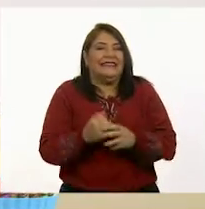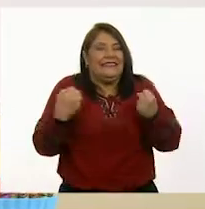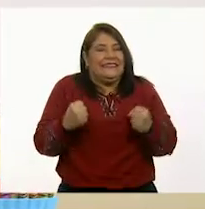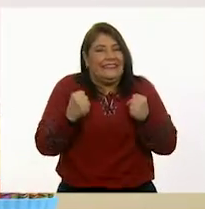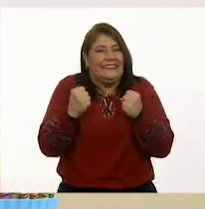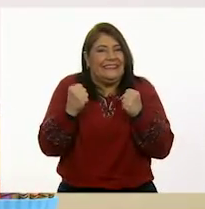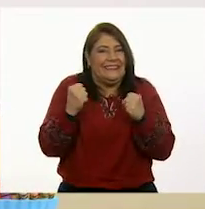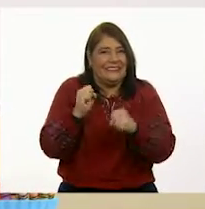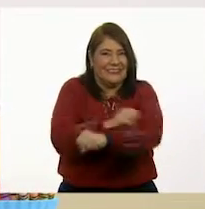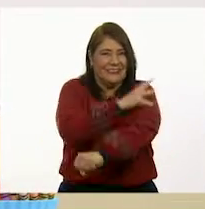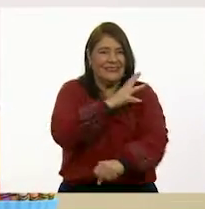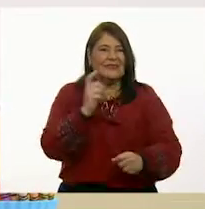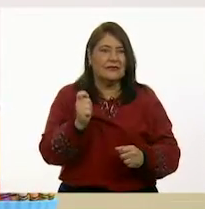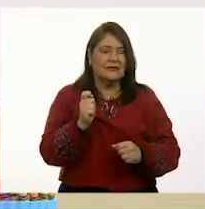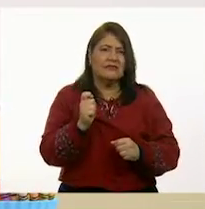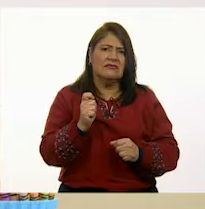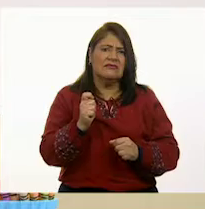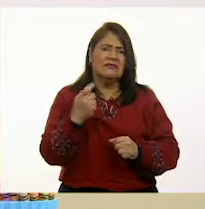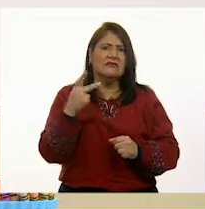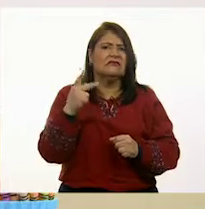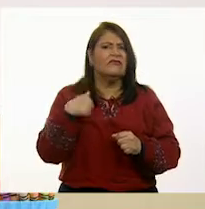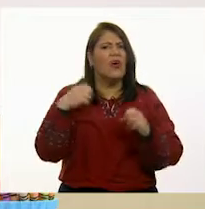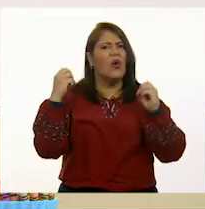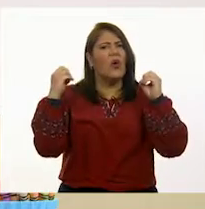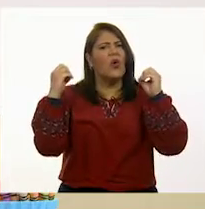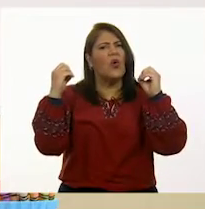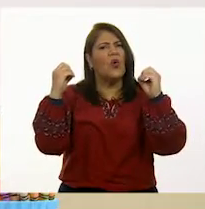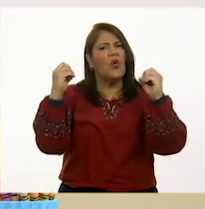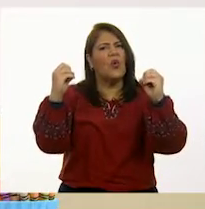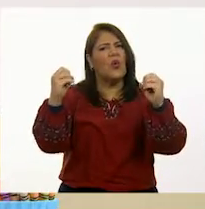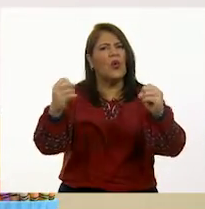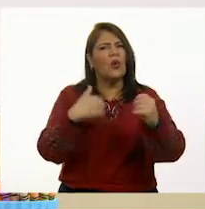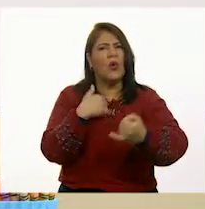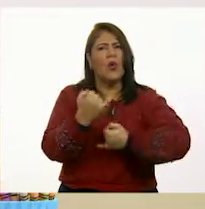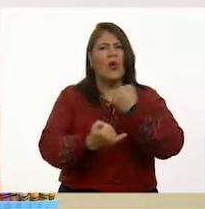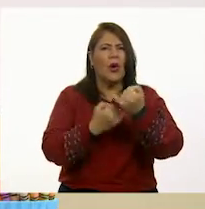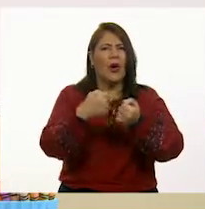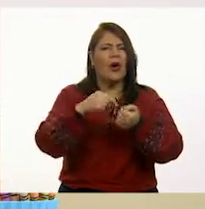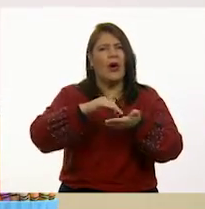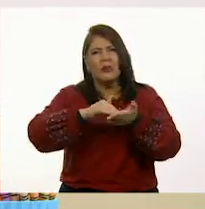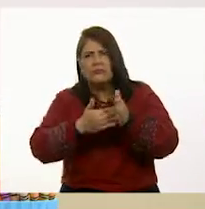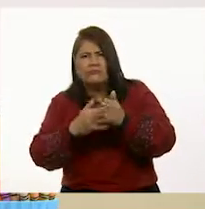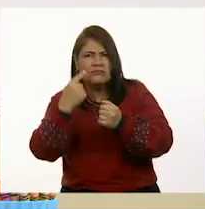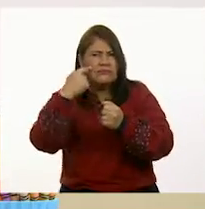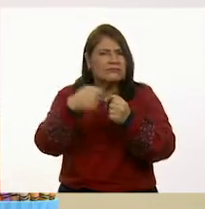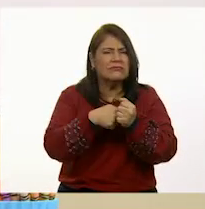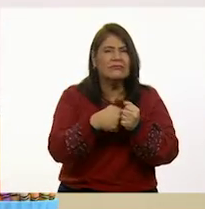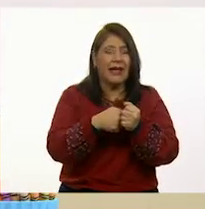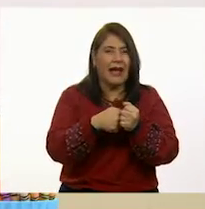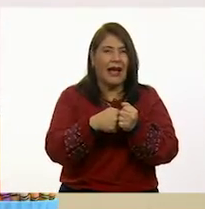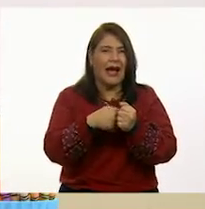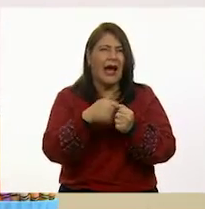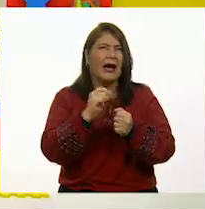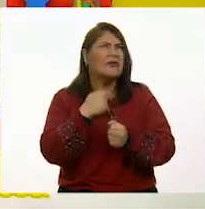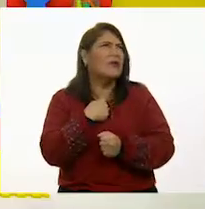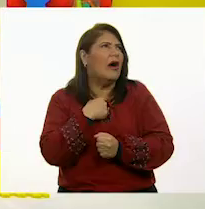emoción! Pero hace mucho que no juego a las escondidillas. Ay, ¿me podrías recordar cómo se